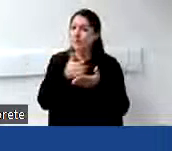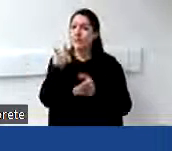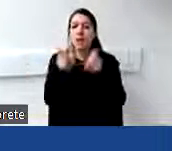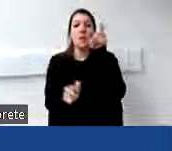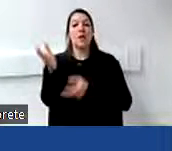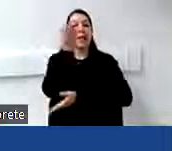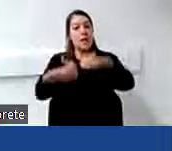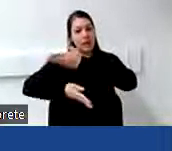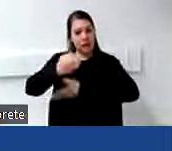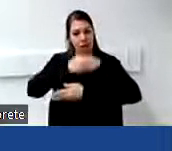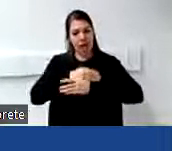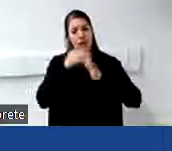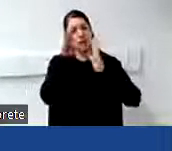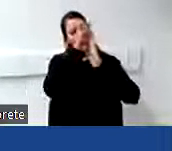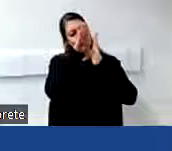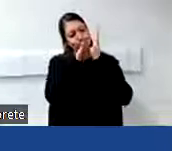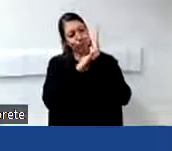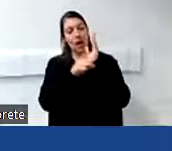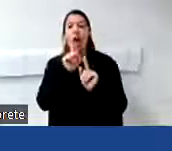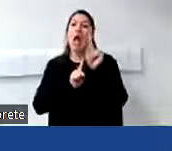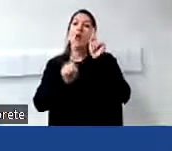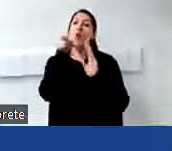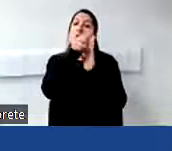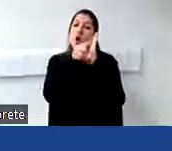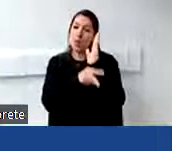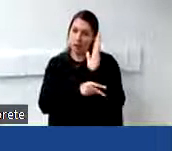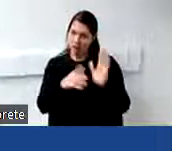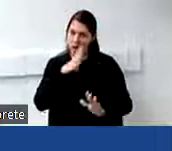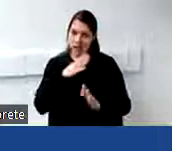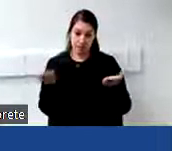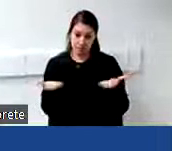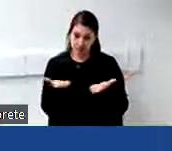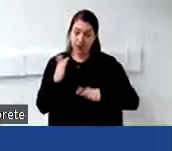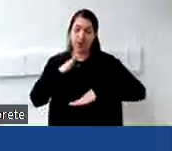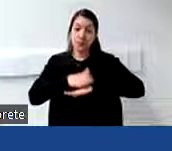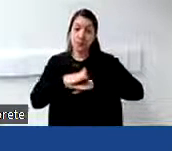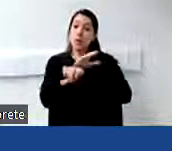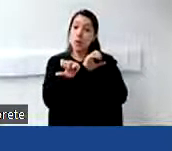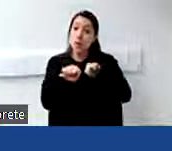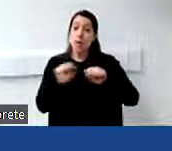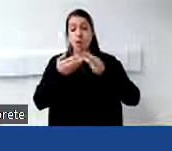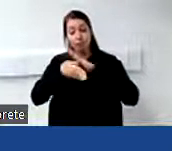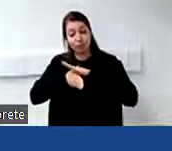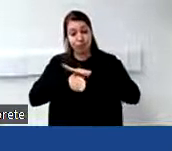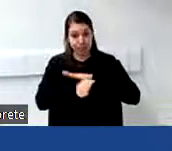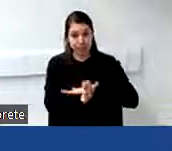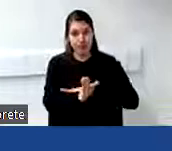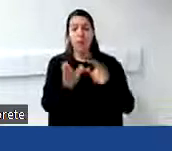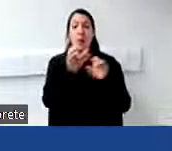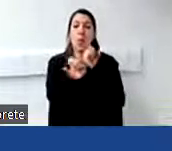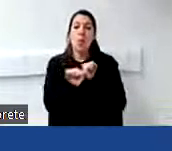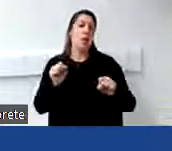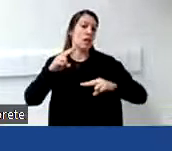Son algunos de las normativas que están vigentes y que se puede acceder, ya sea